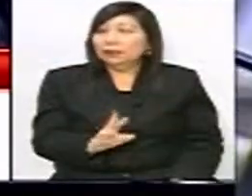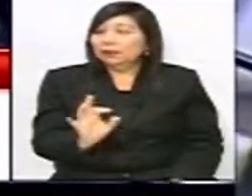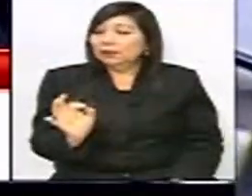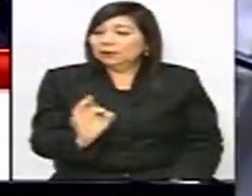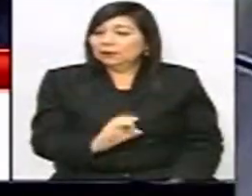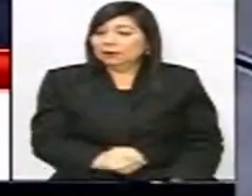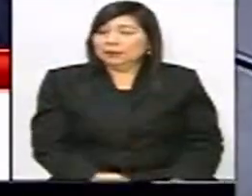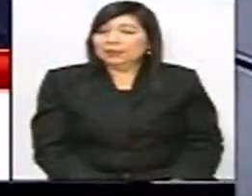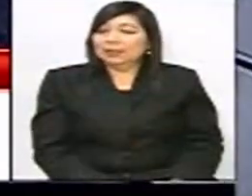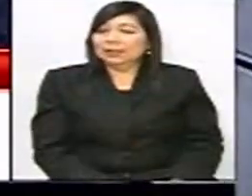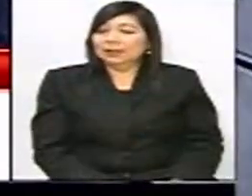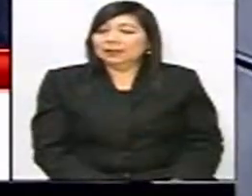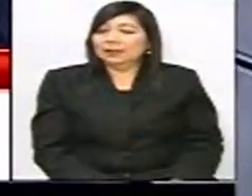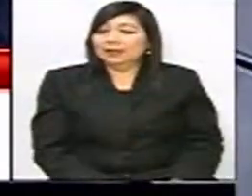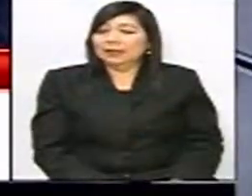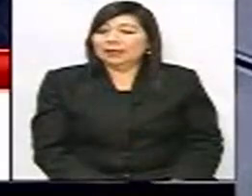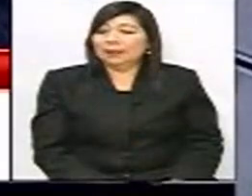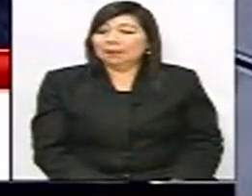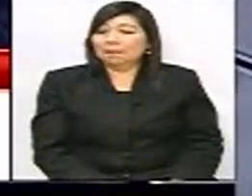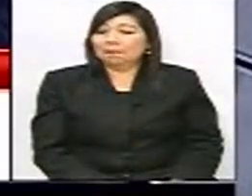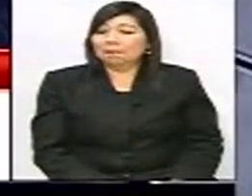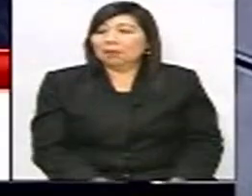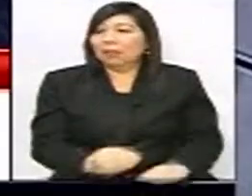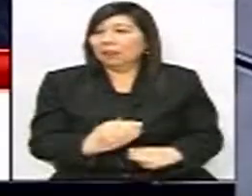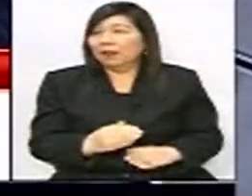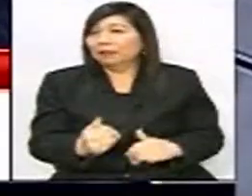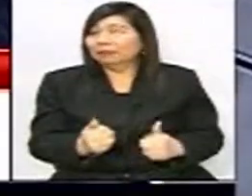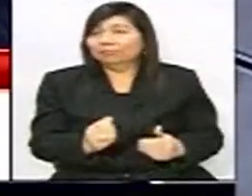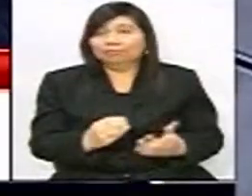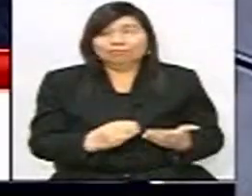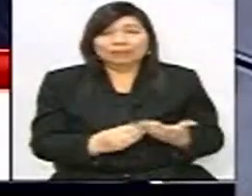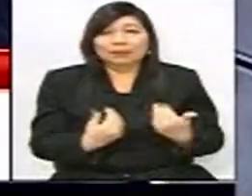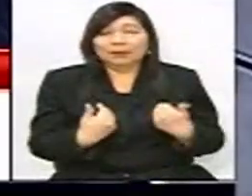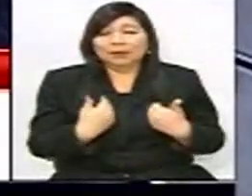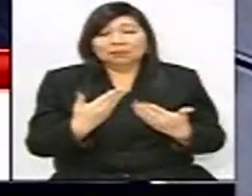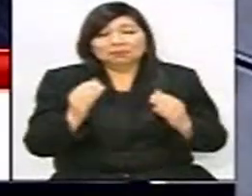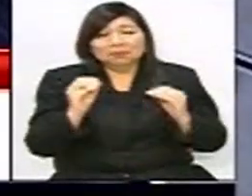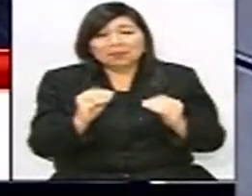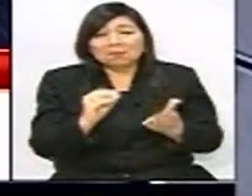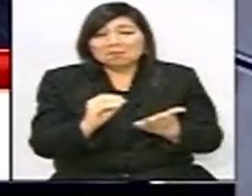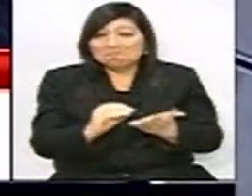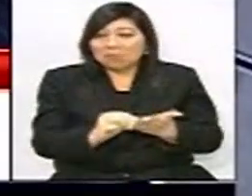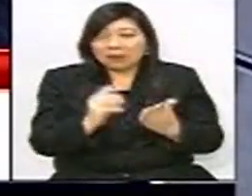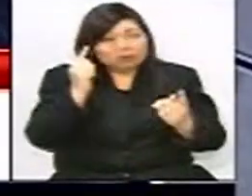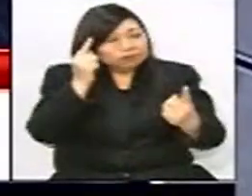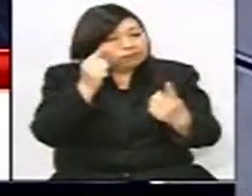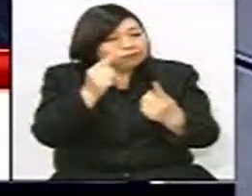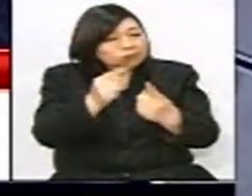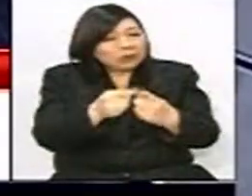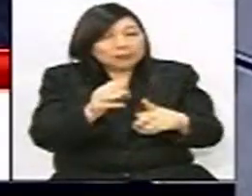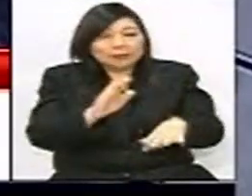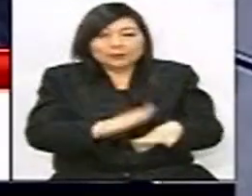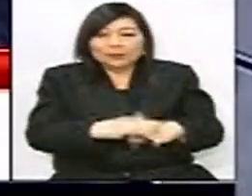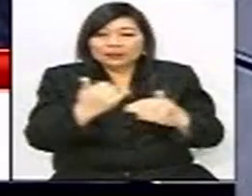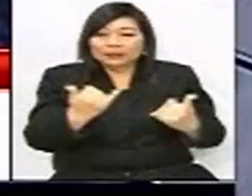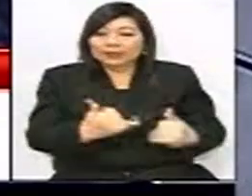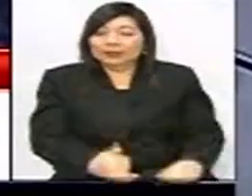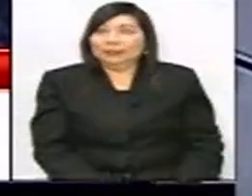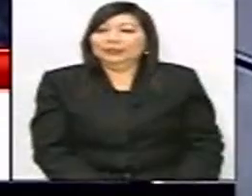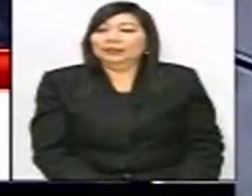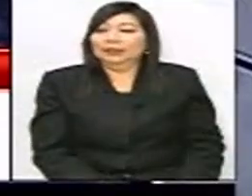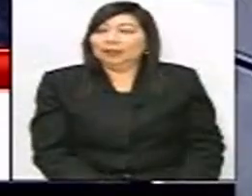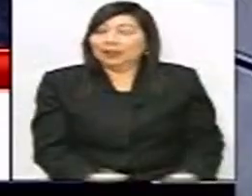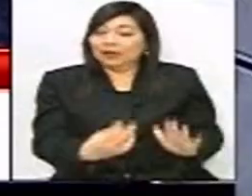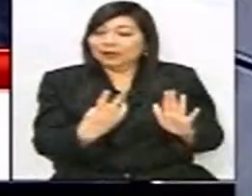ninguna distorsión. Estoy haciéndolo eso no por defender a uno u otro, sino por tener una posición mucho más objetiva al respecto. Y hay